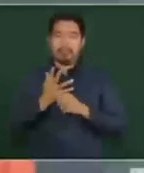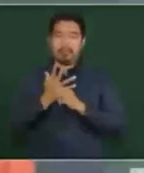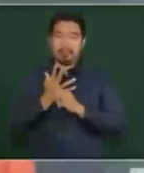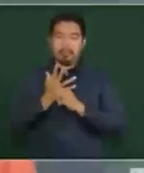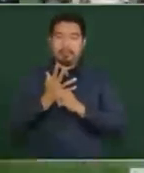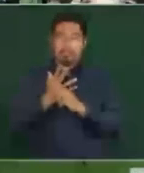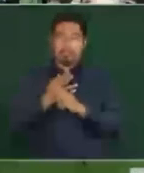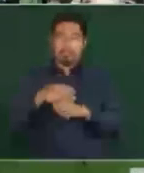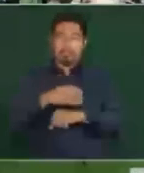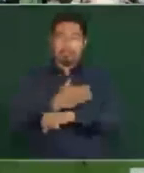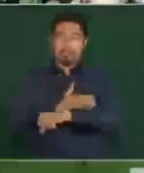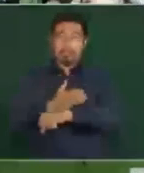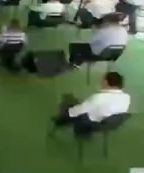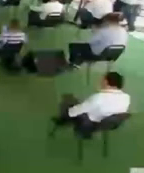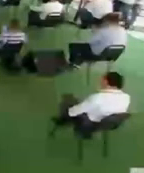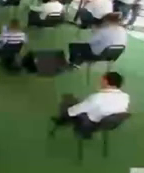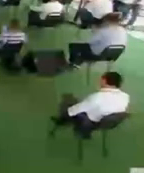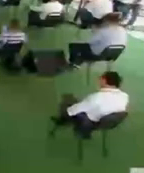tuya,